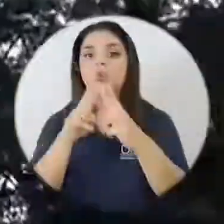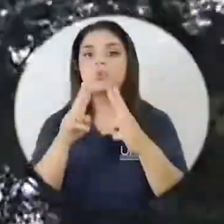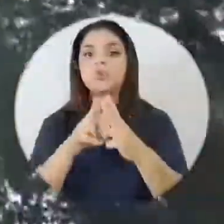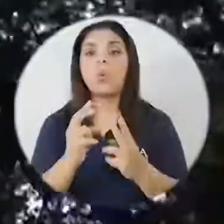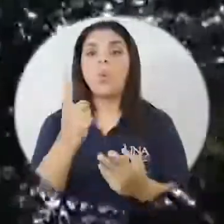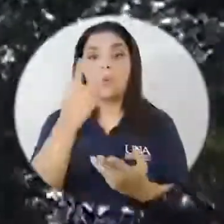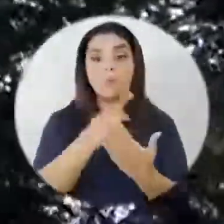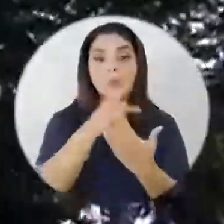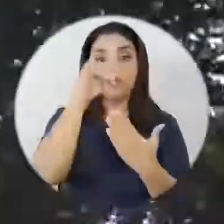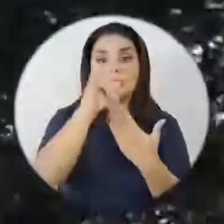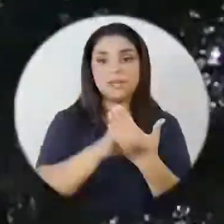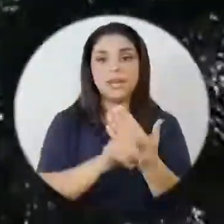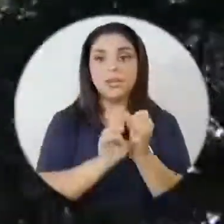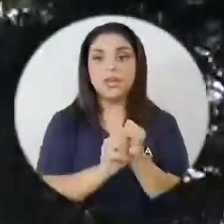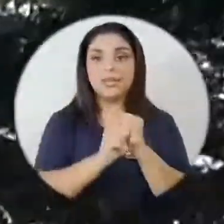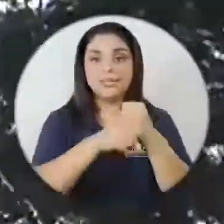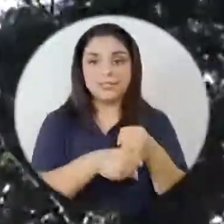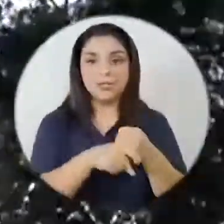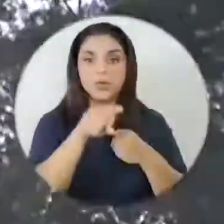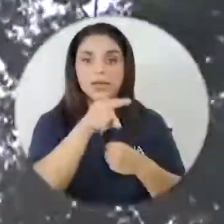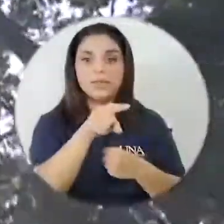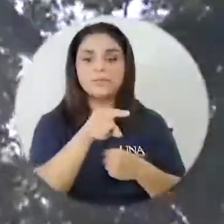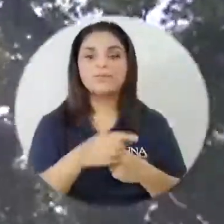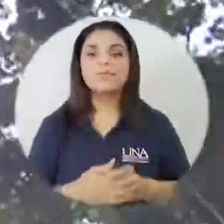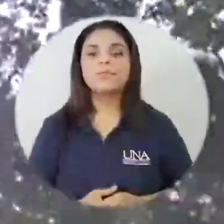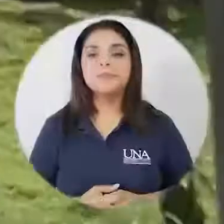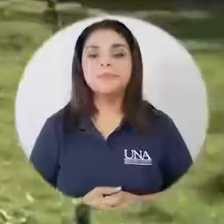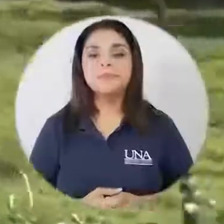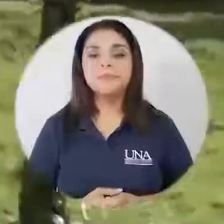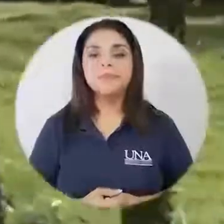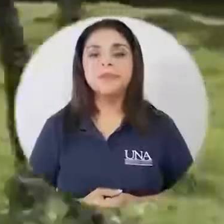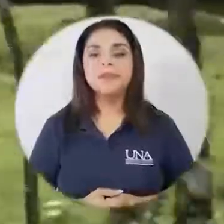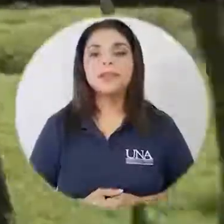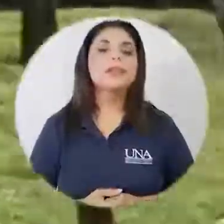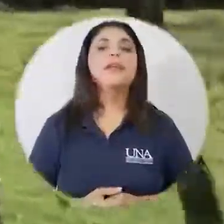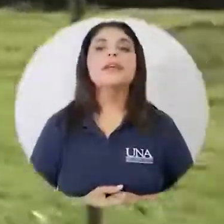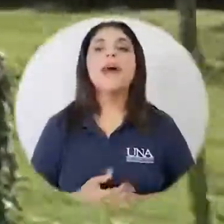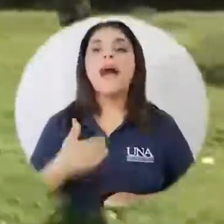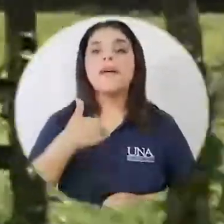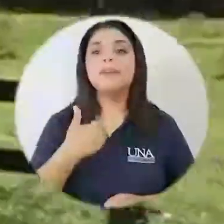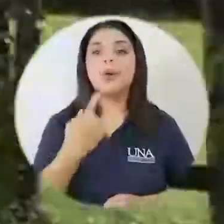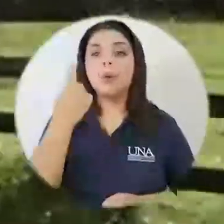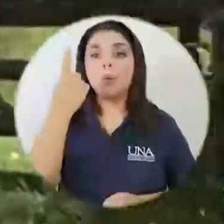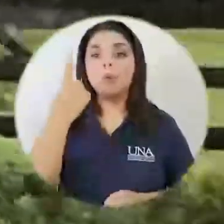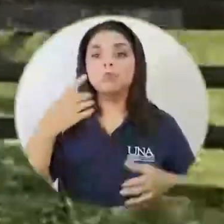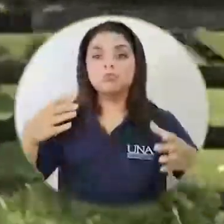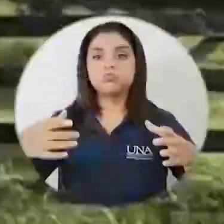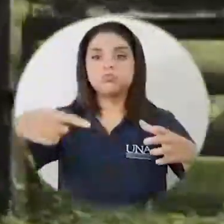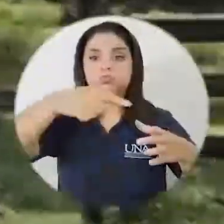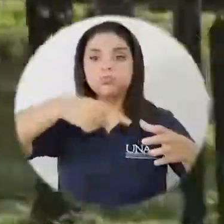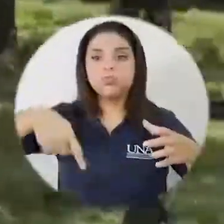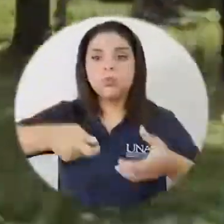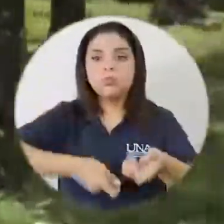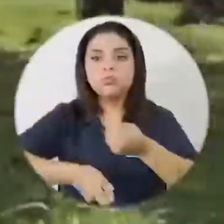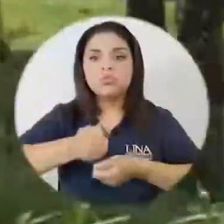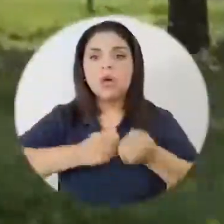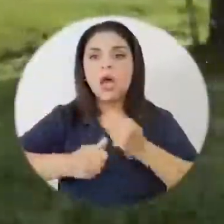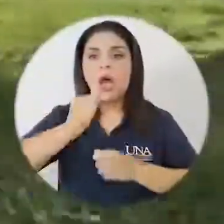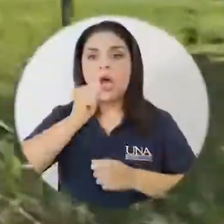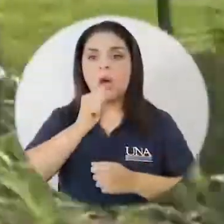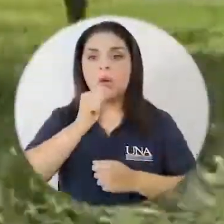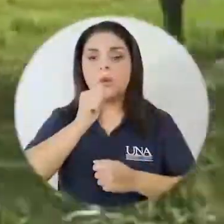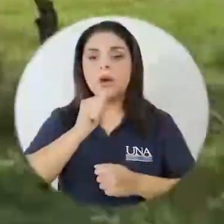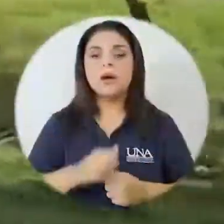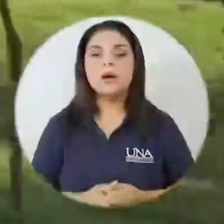de un proyecto que se hizo, ¿verdad?, y cuando se iba a perforar el pozo para hacer un pozo común, no se pudo hacer. Y las personas decían,